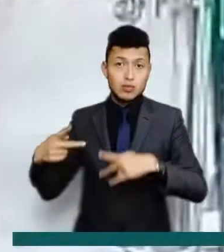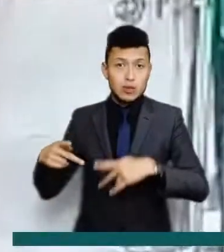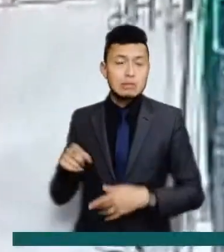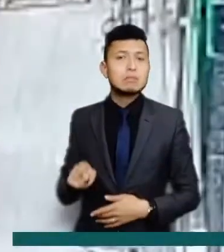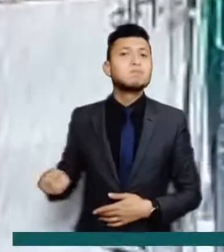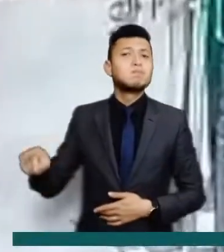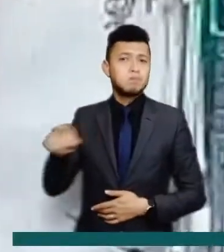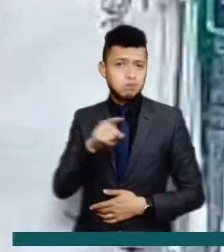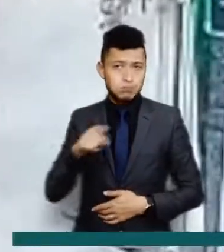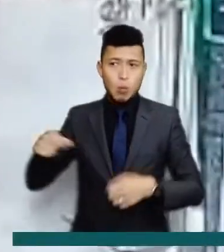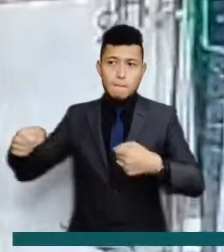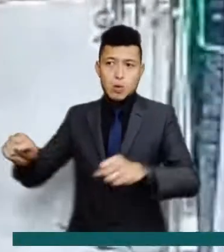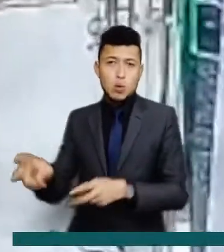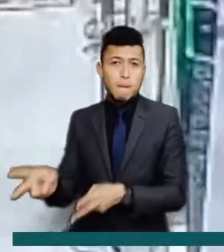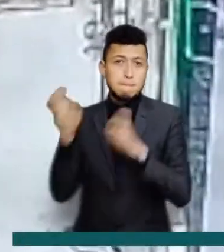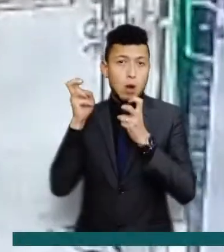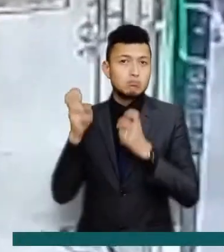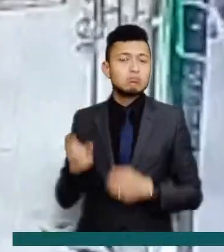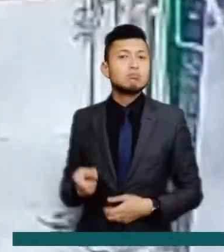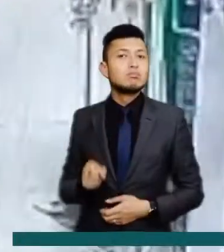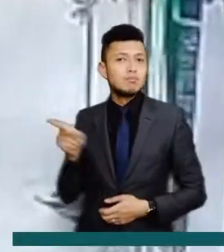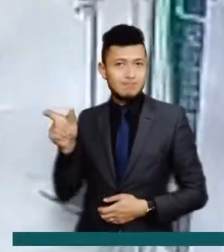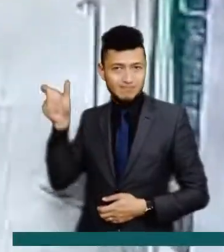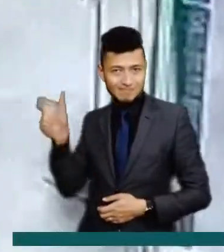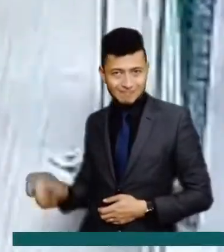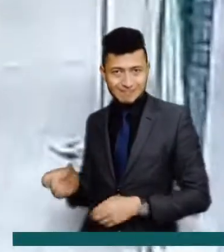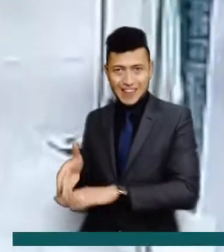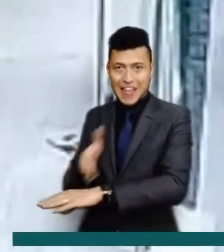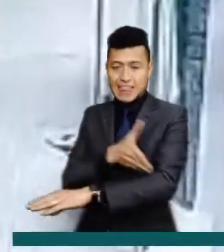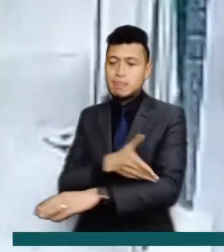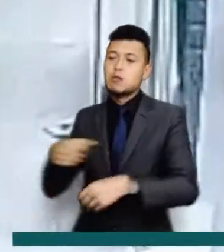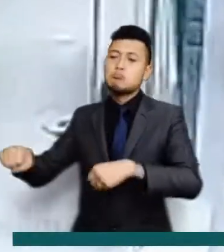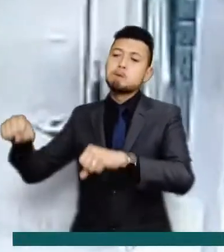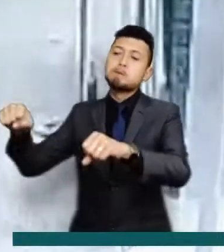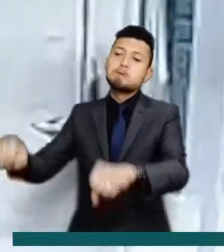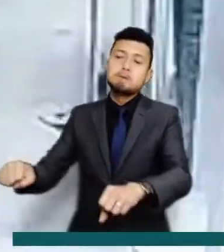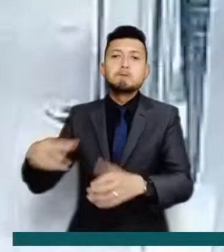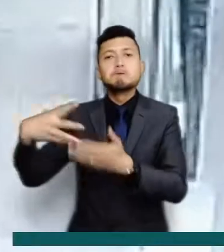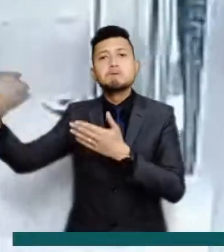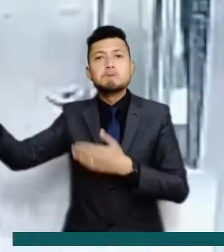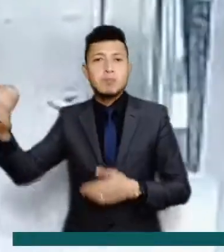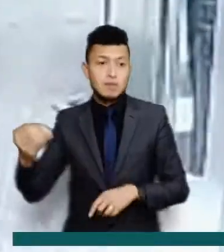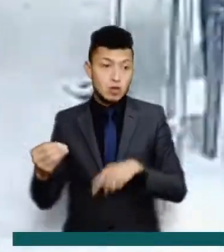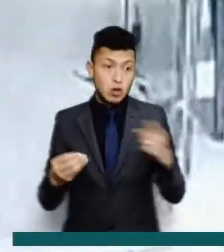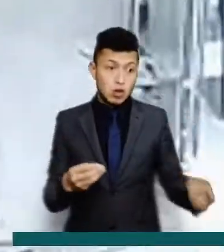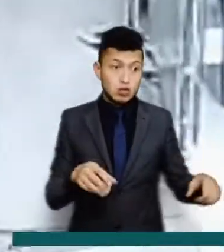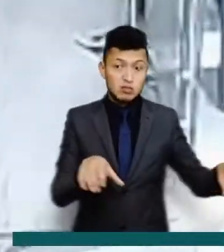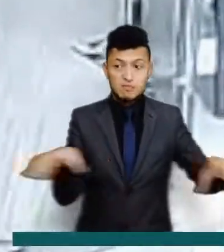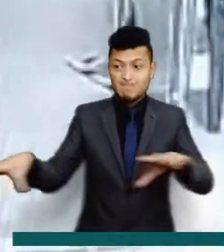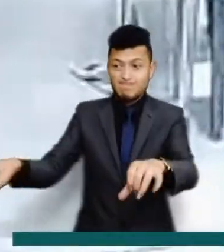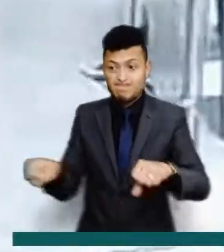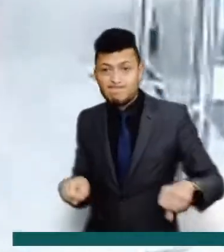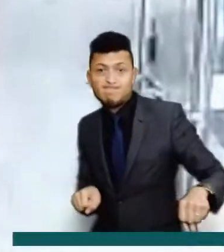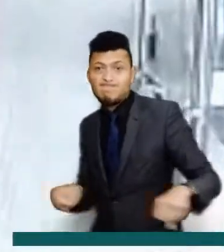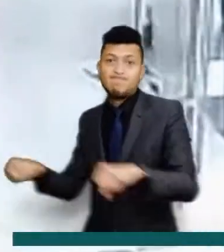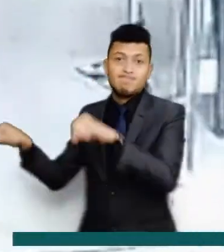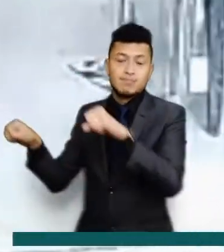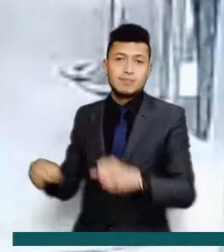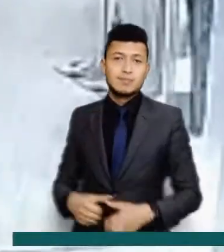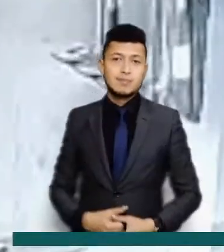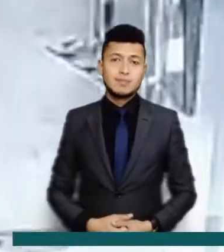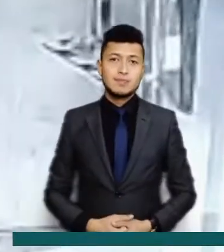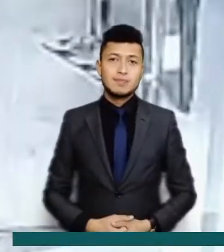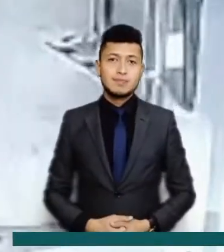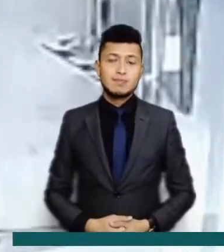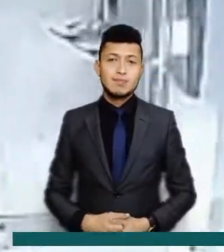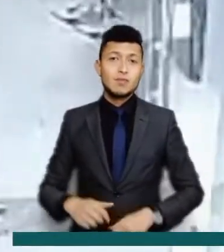de una motocicleta. La víctima dejó estacionado el automotor y dos delincuentes se la llevaron bajo la modalidad de alado. Y el otro se baja y hace